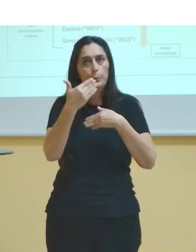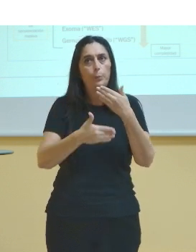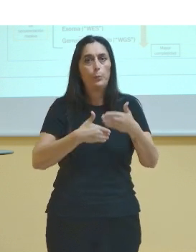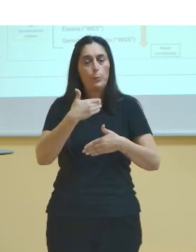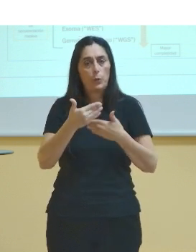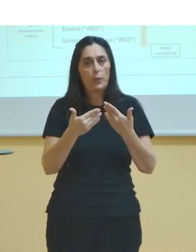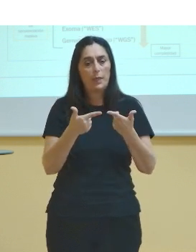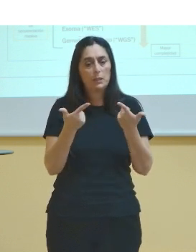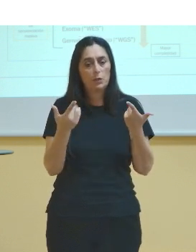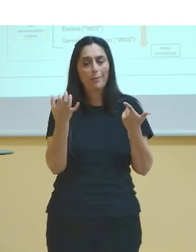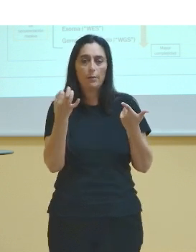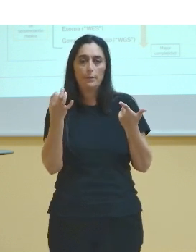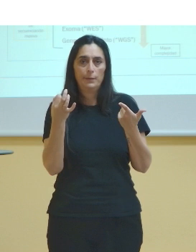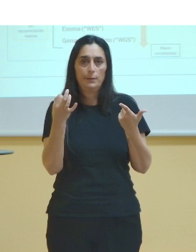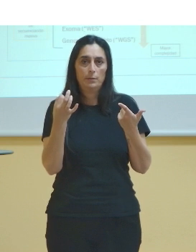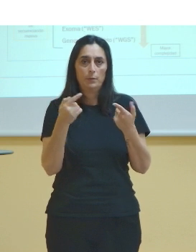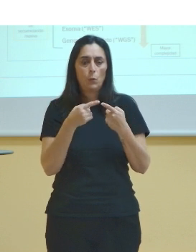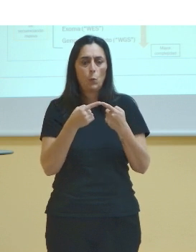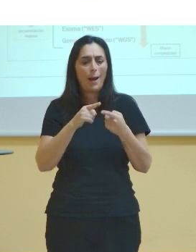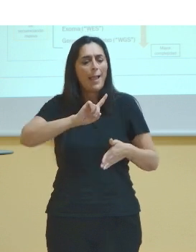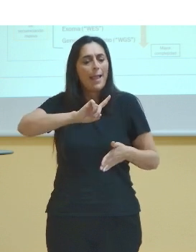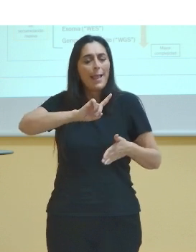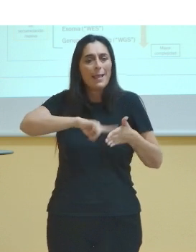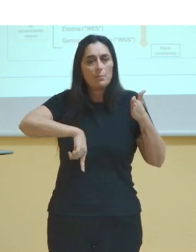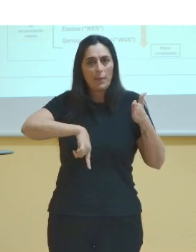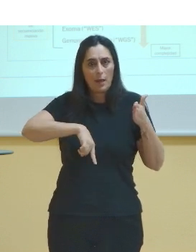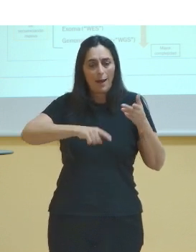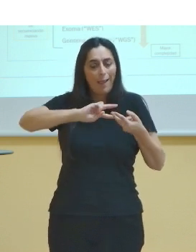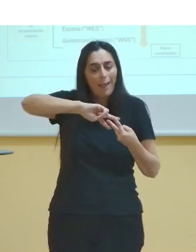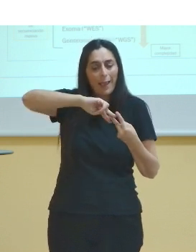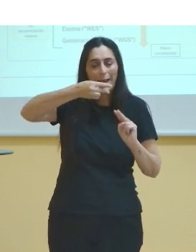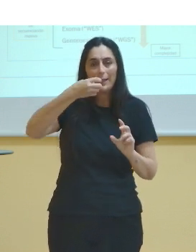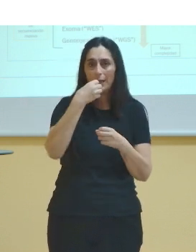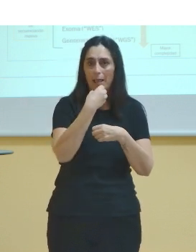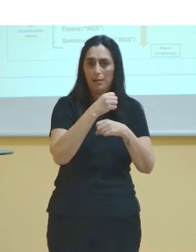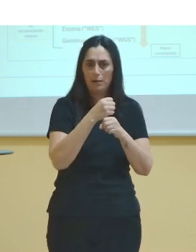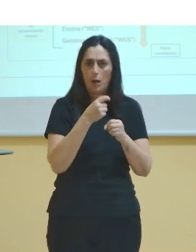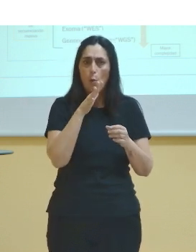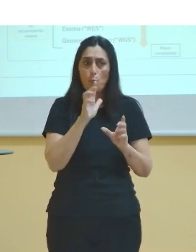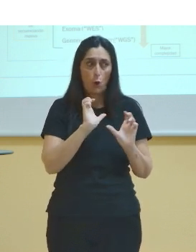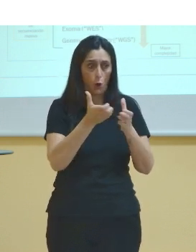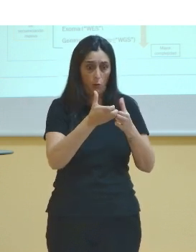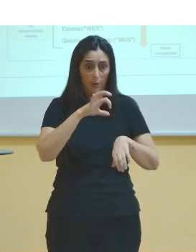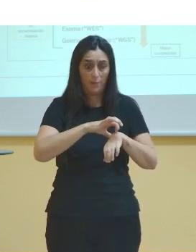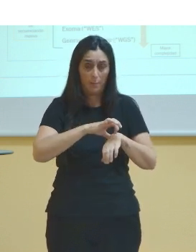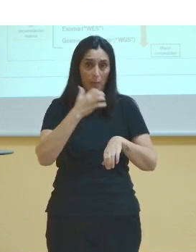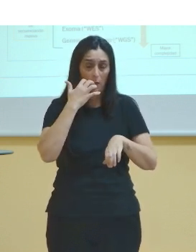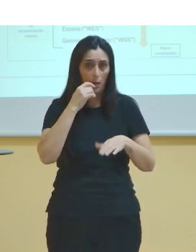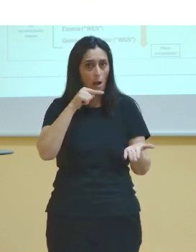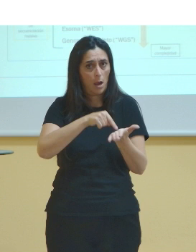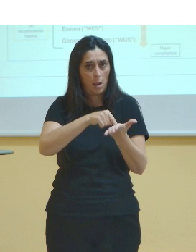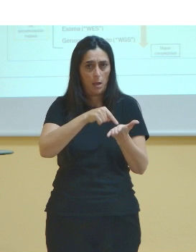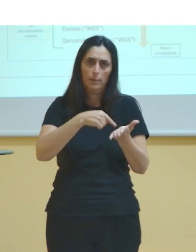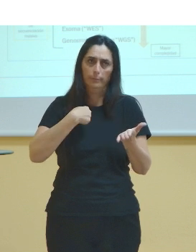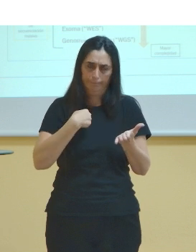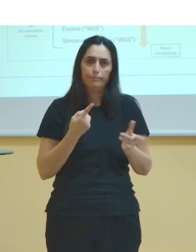poder reconocer la especialidad de genética clínica, ¿no? Que es una de las grandes demandas del colectivo y bueno, creo que estamos en